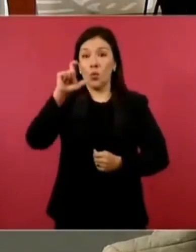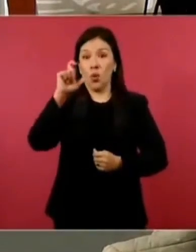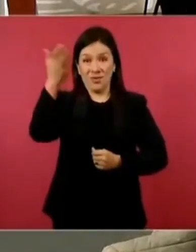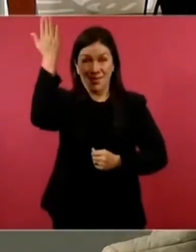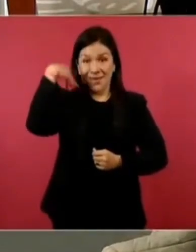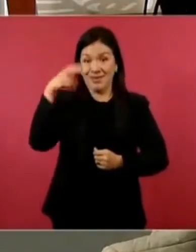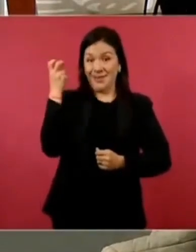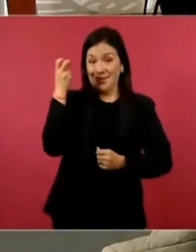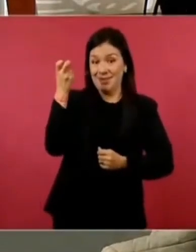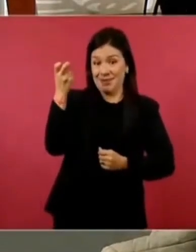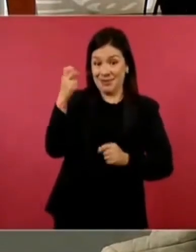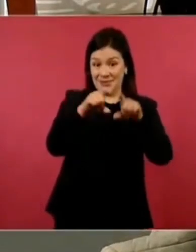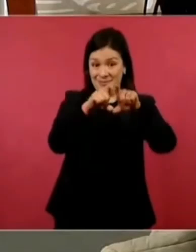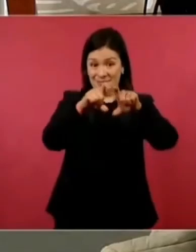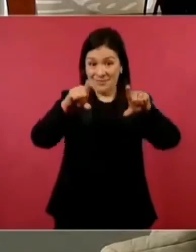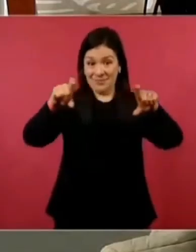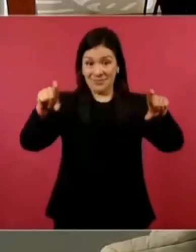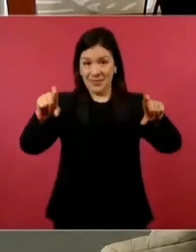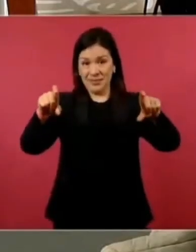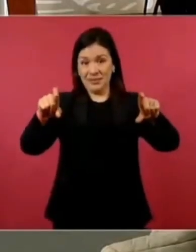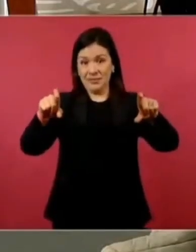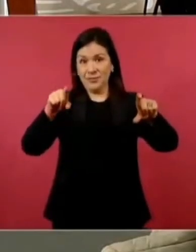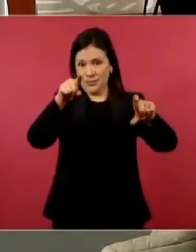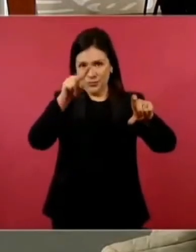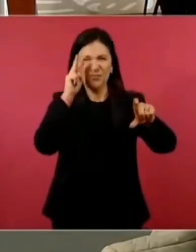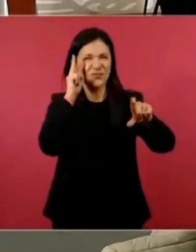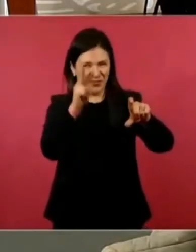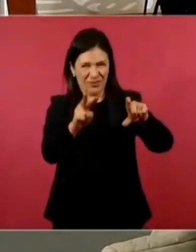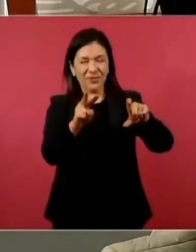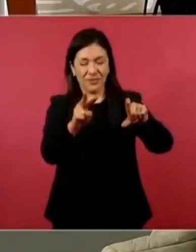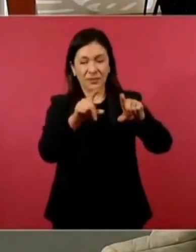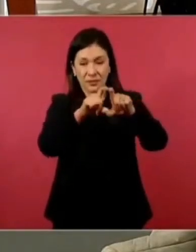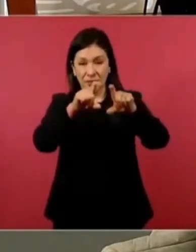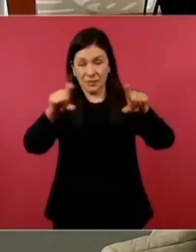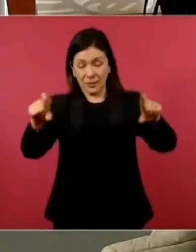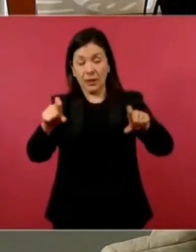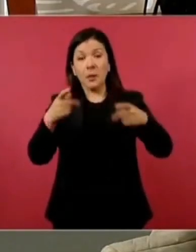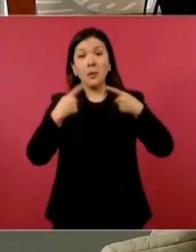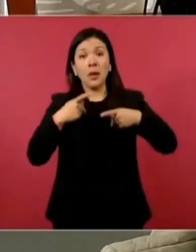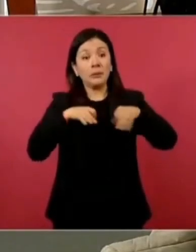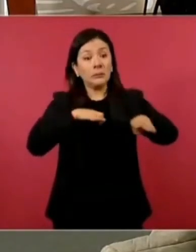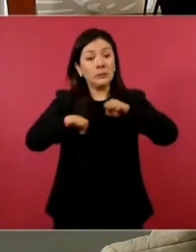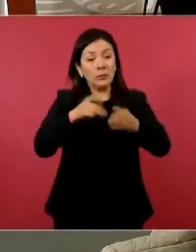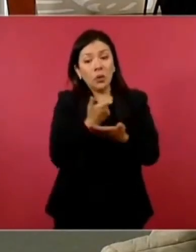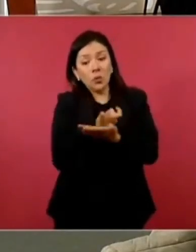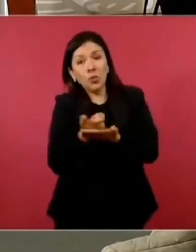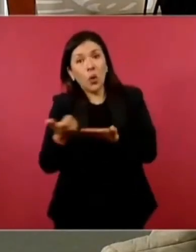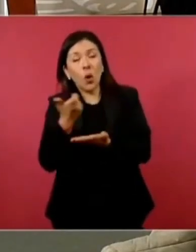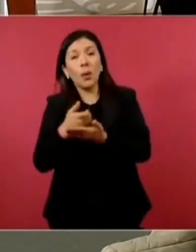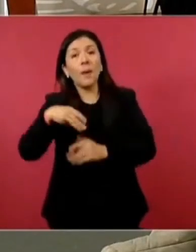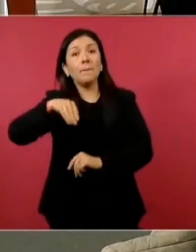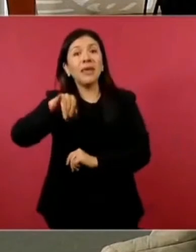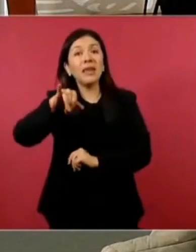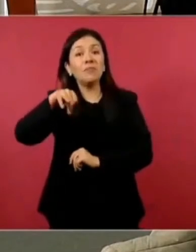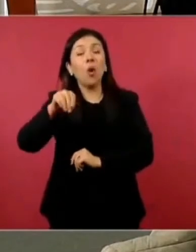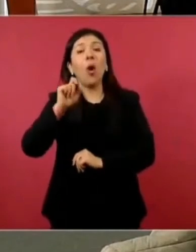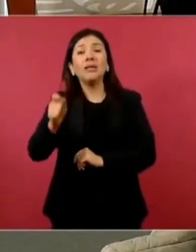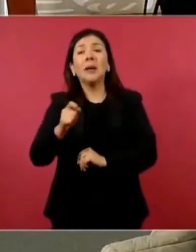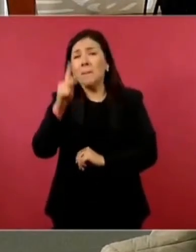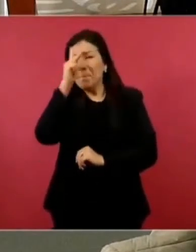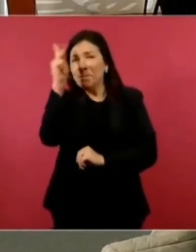aquí, y es cosa de verlo, el salario mínimo de México era más